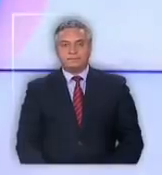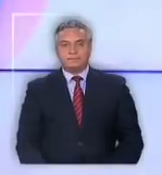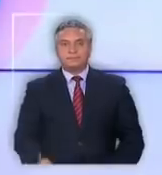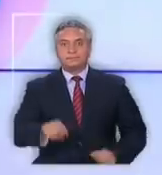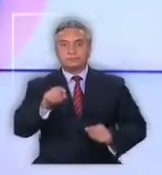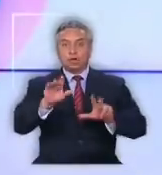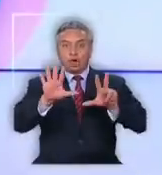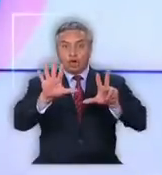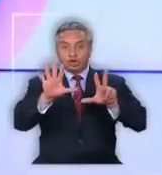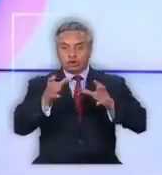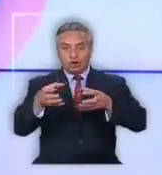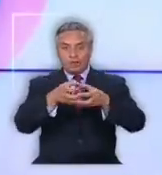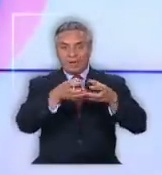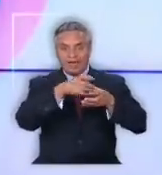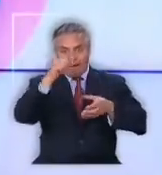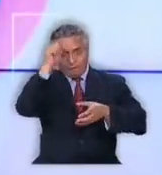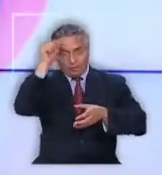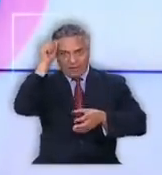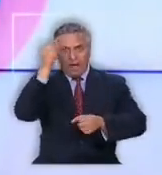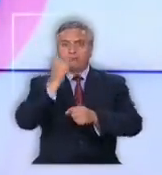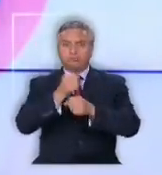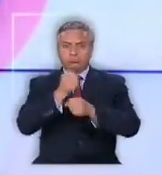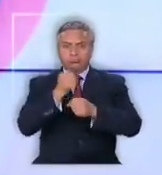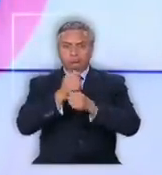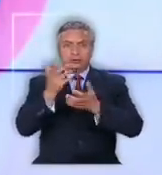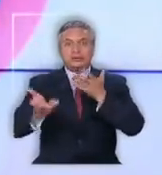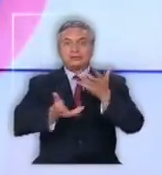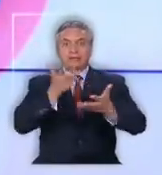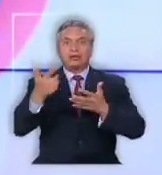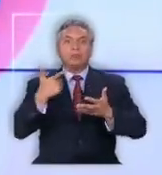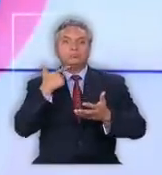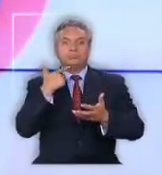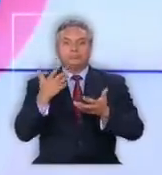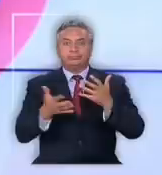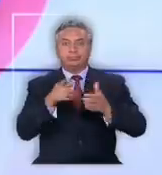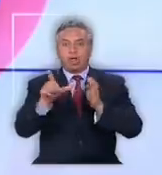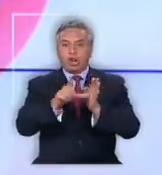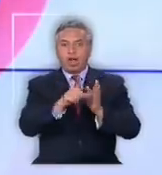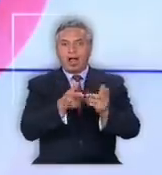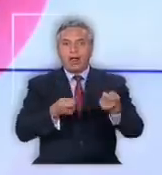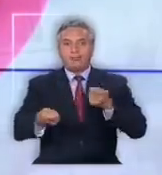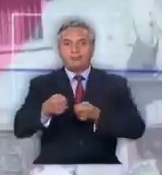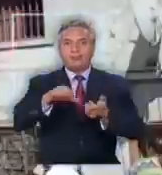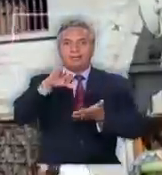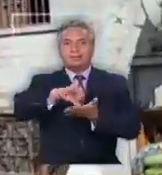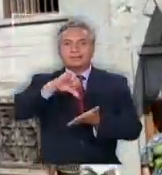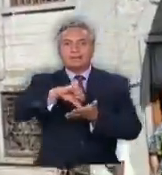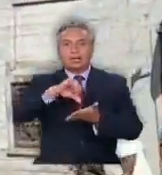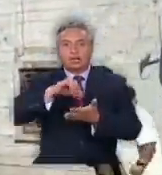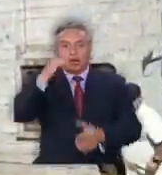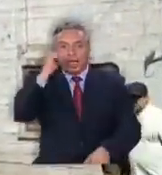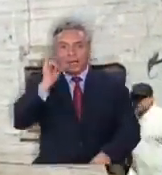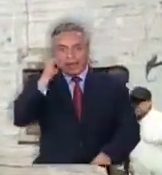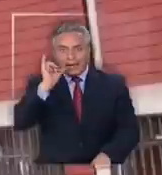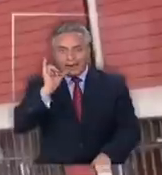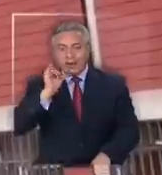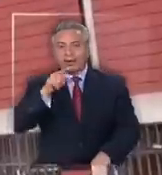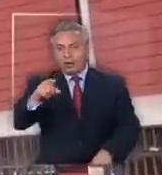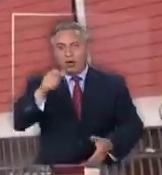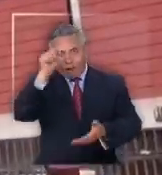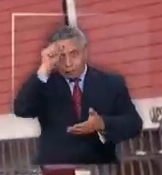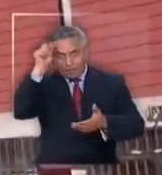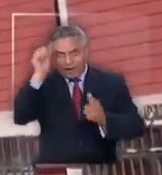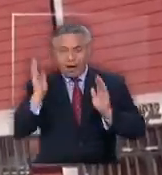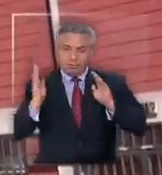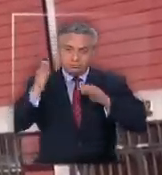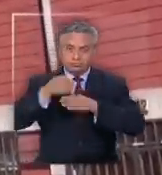Al menos 8 compañías de bomberos trabajaron en un incendio que afectó a viviendas y locales comerciales en el centro de Iquique. Voluntarios del Cuerpo de Bomberos llegaron hasta